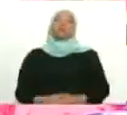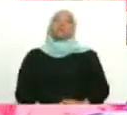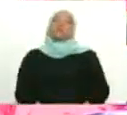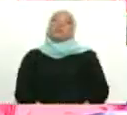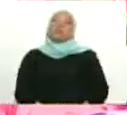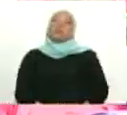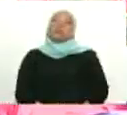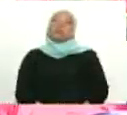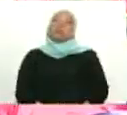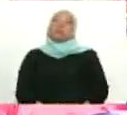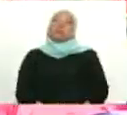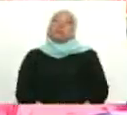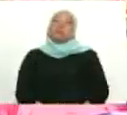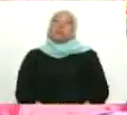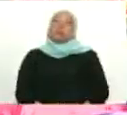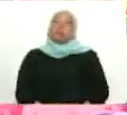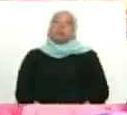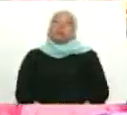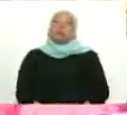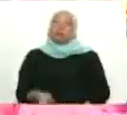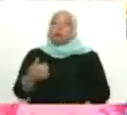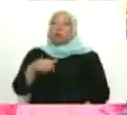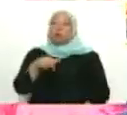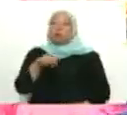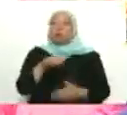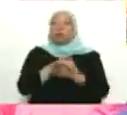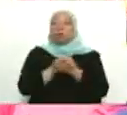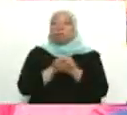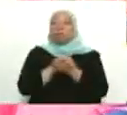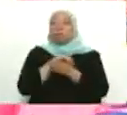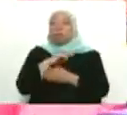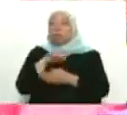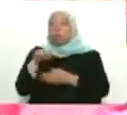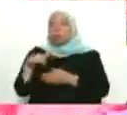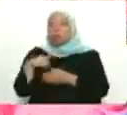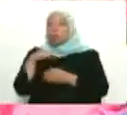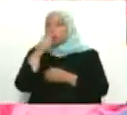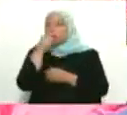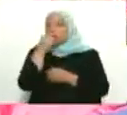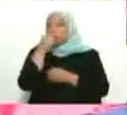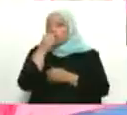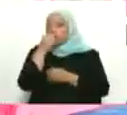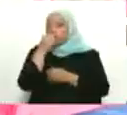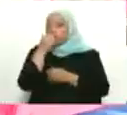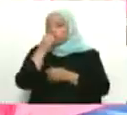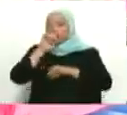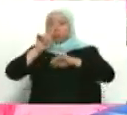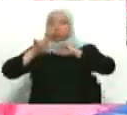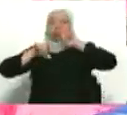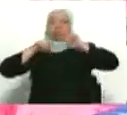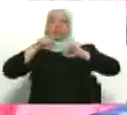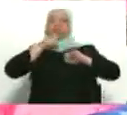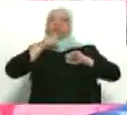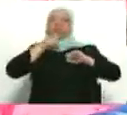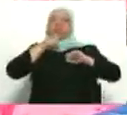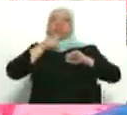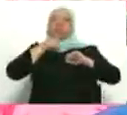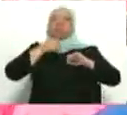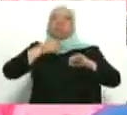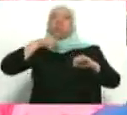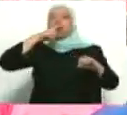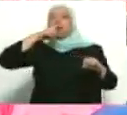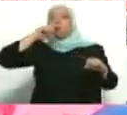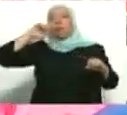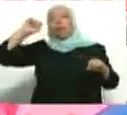Lo voy a decir aquí, en Rómulo Gallego. Una compañera nuestra, y me preguntó que quién iba a ser, Maduro o